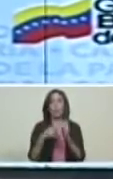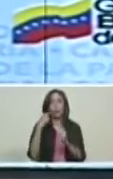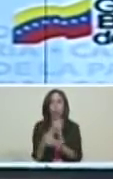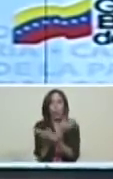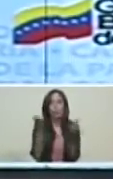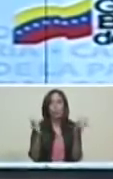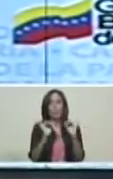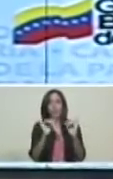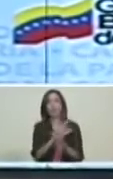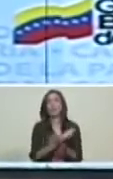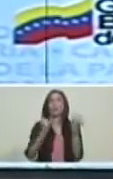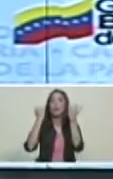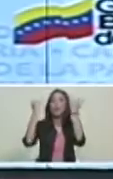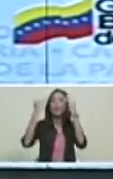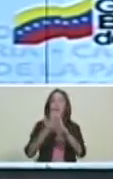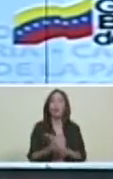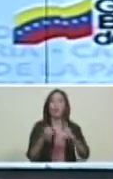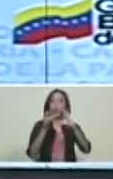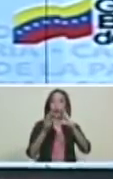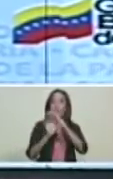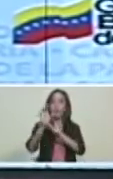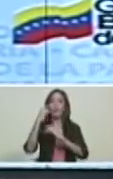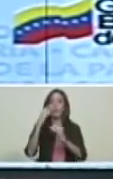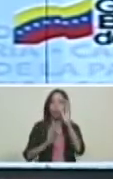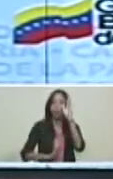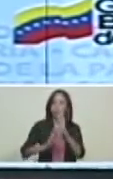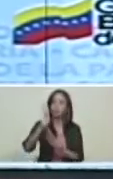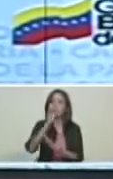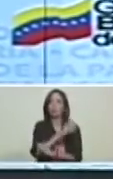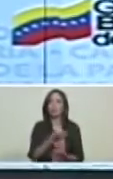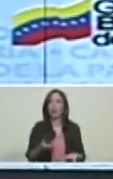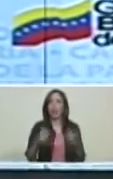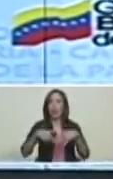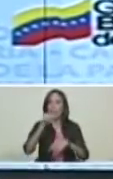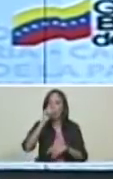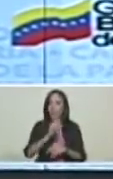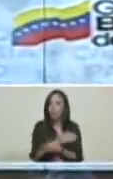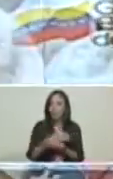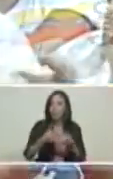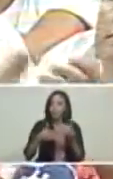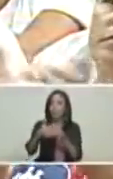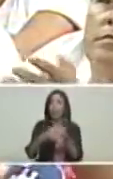los constructores del sistema de carné de la patria en lo que lleva de este año